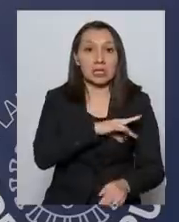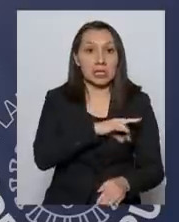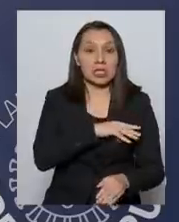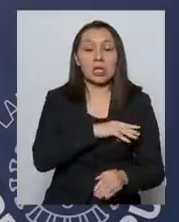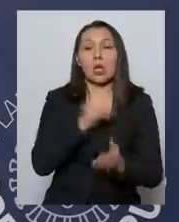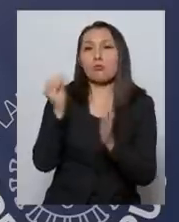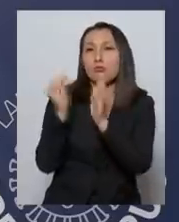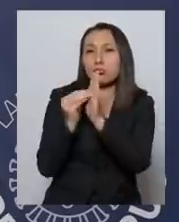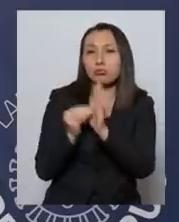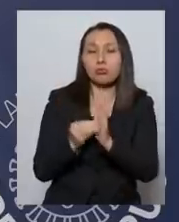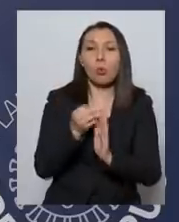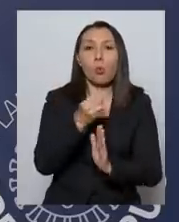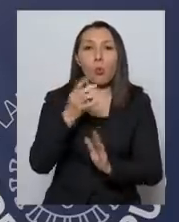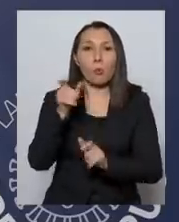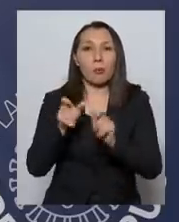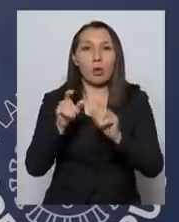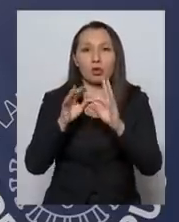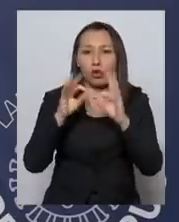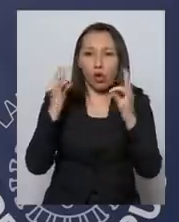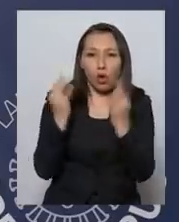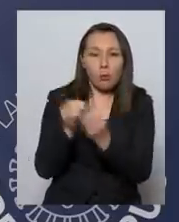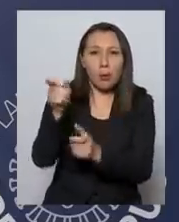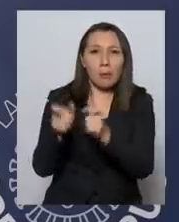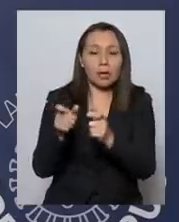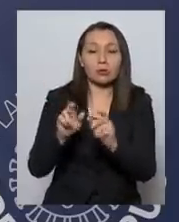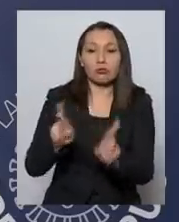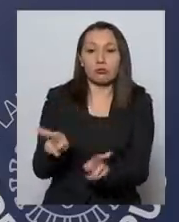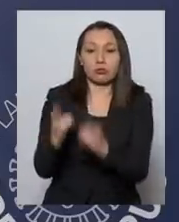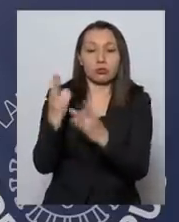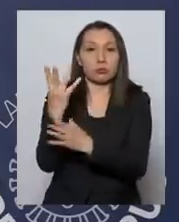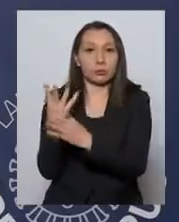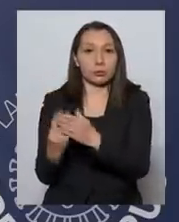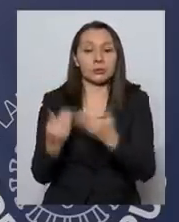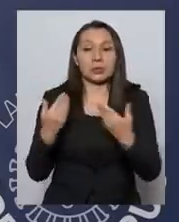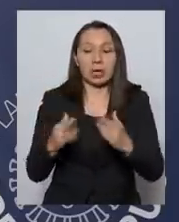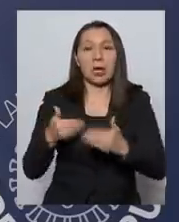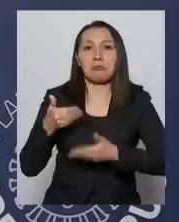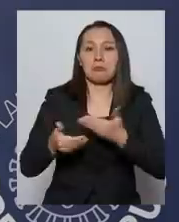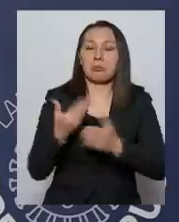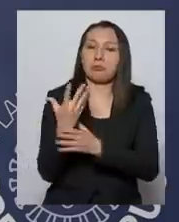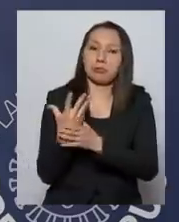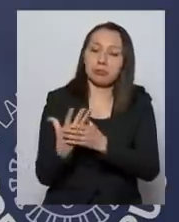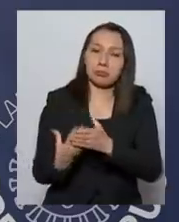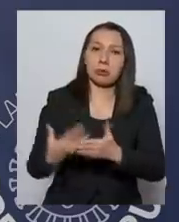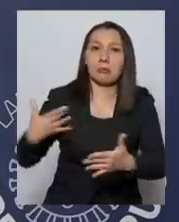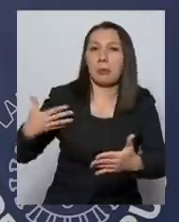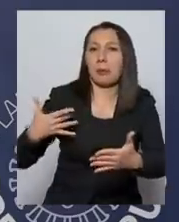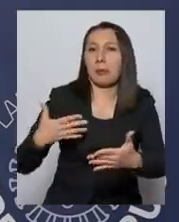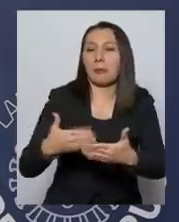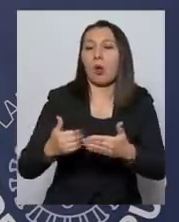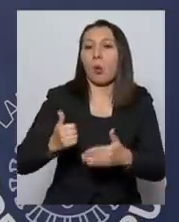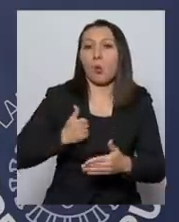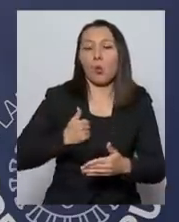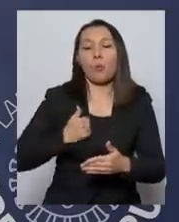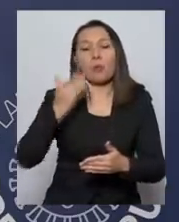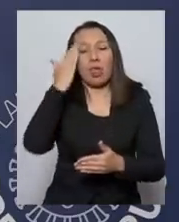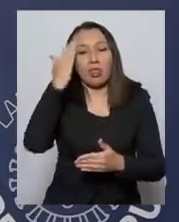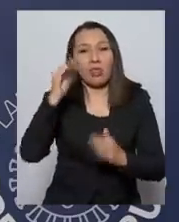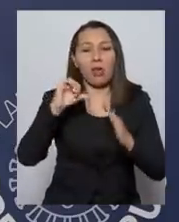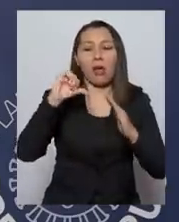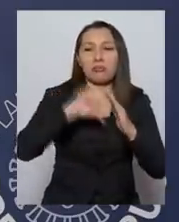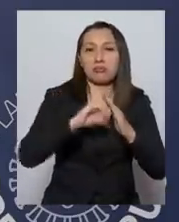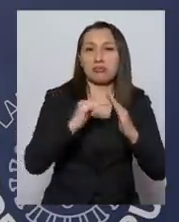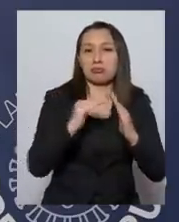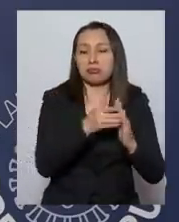nosotros, el total de personas recuperadas, o sea, que salieron adelante, que ya pasaron